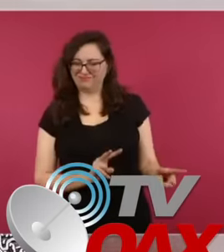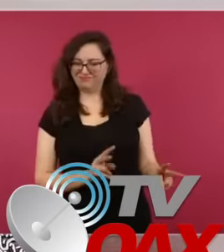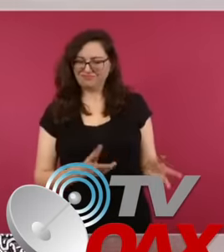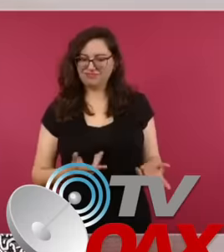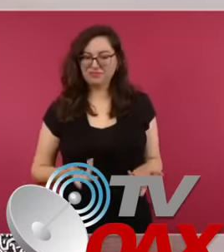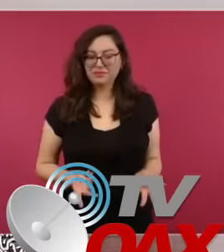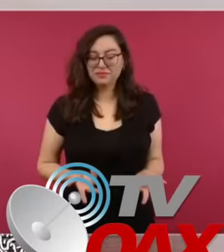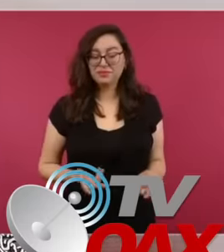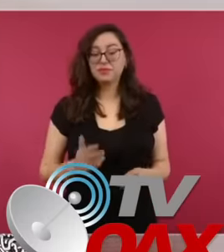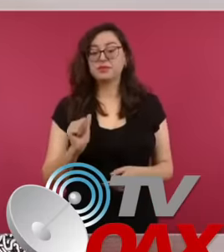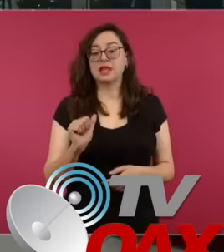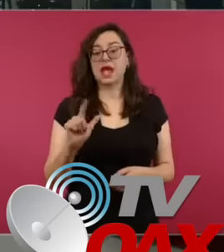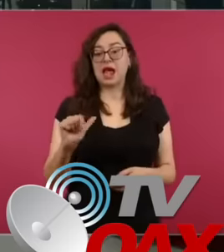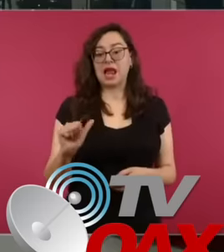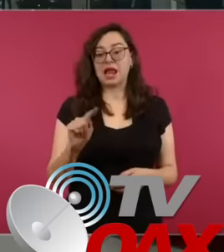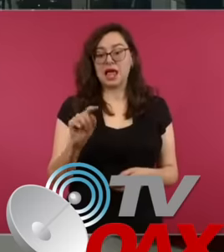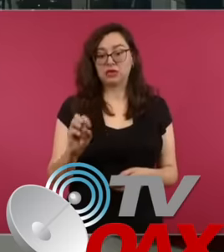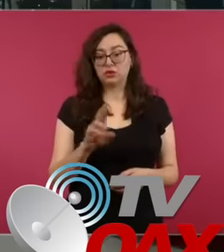a la Torre,